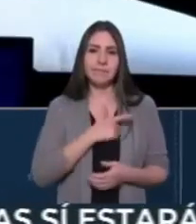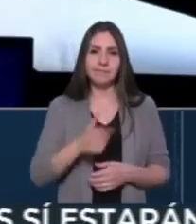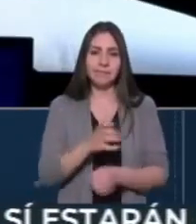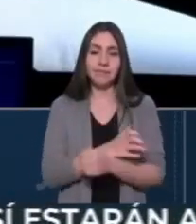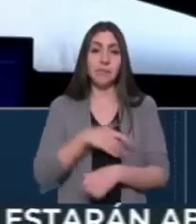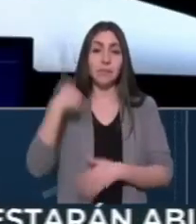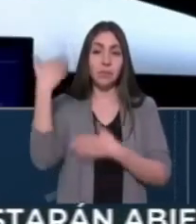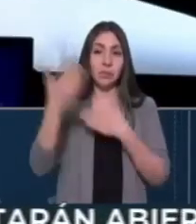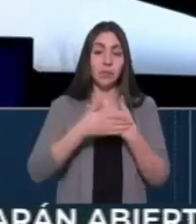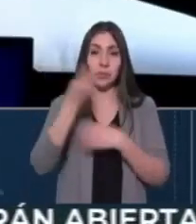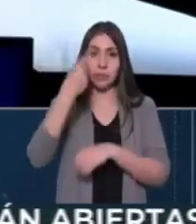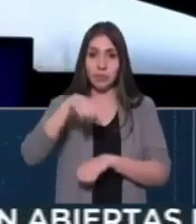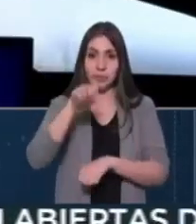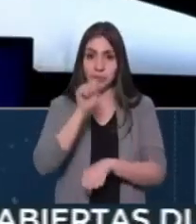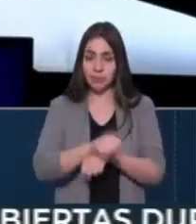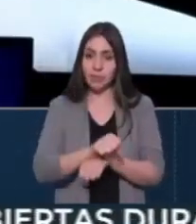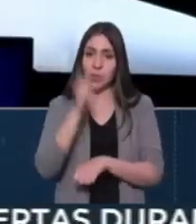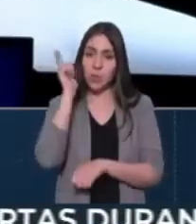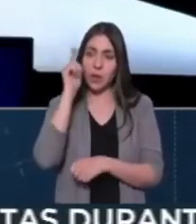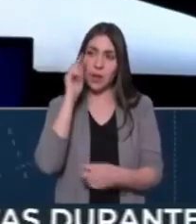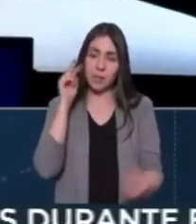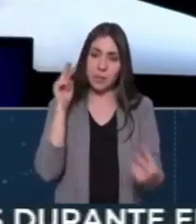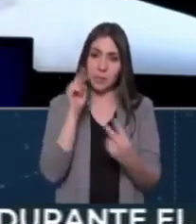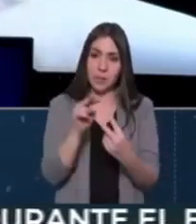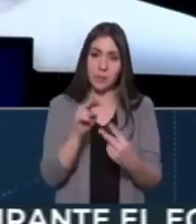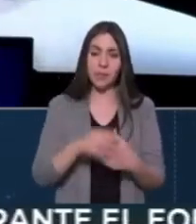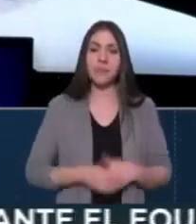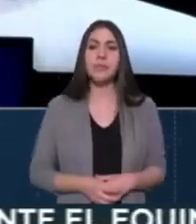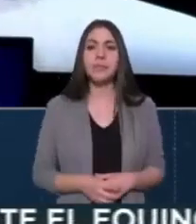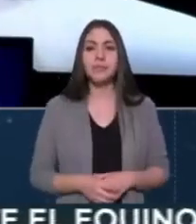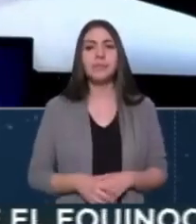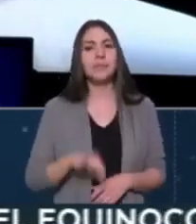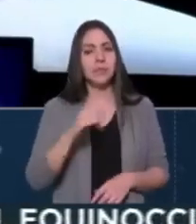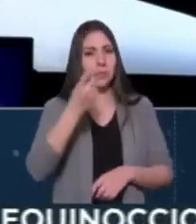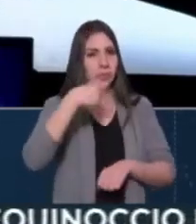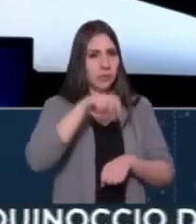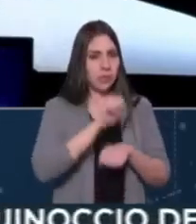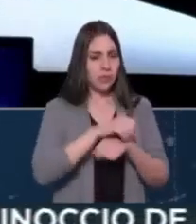¿no? A ver si nos vemos y no solo nos escuchamos. Sí, nos vemos la próxima semana, seguro que sí. Un abrazo.